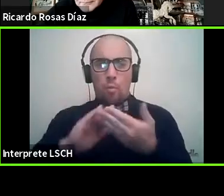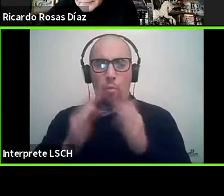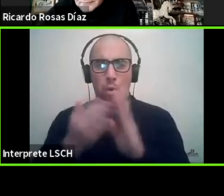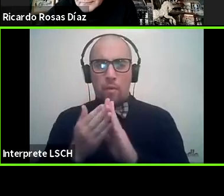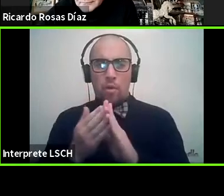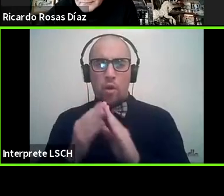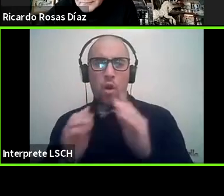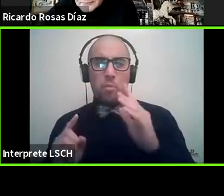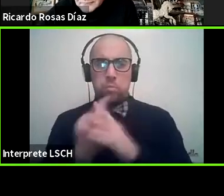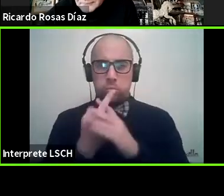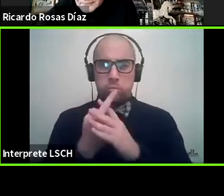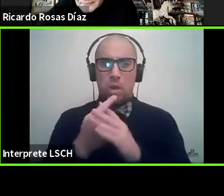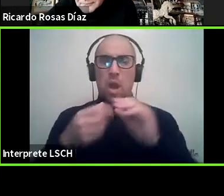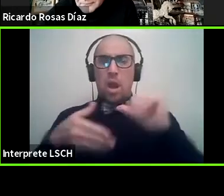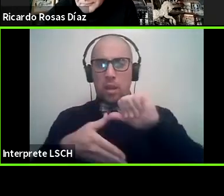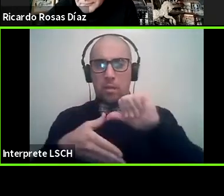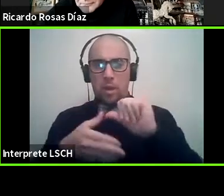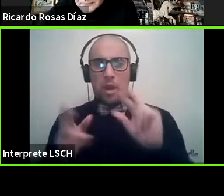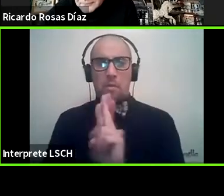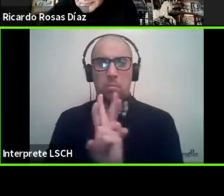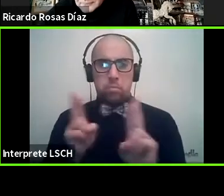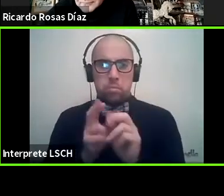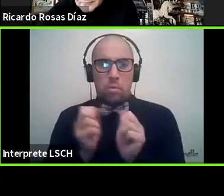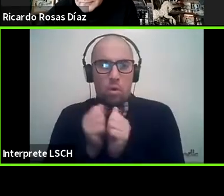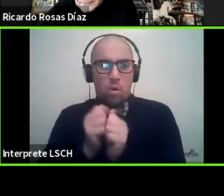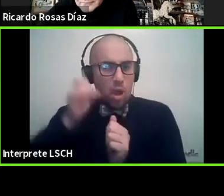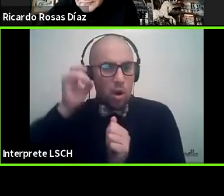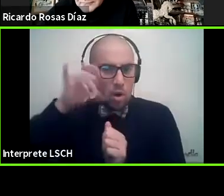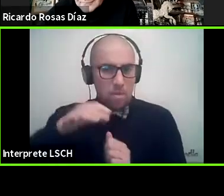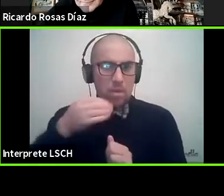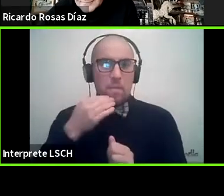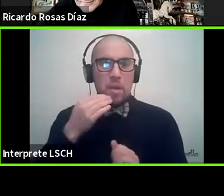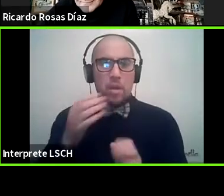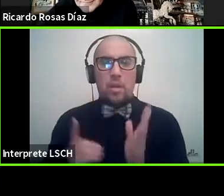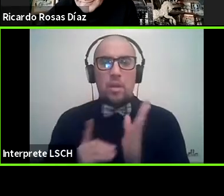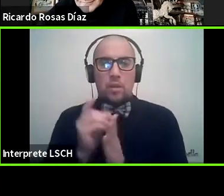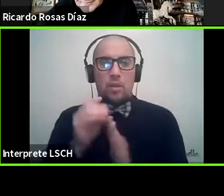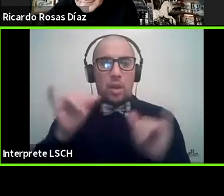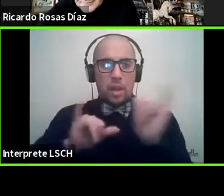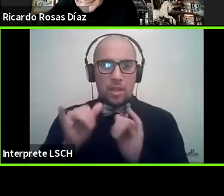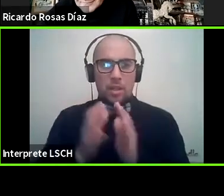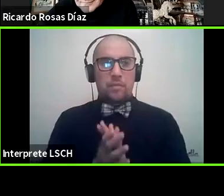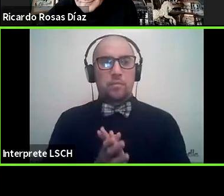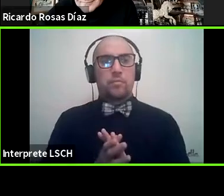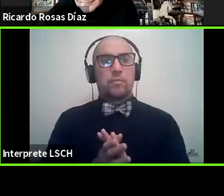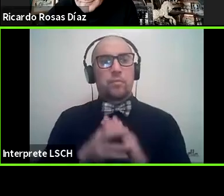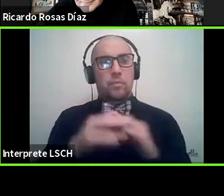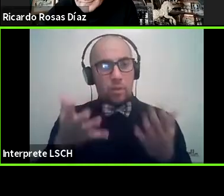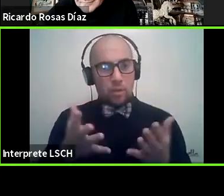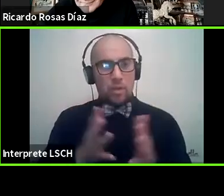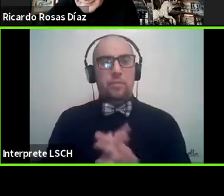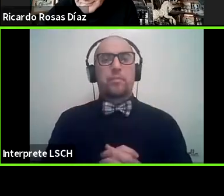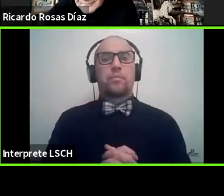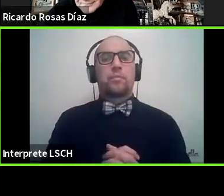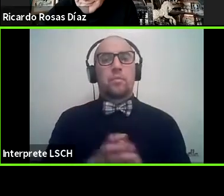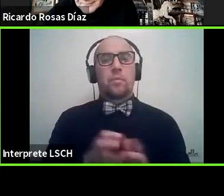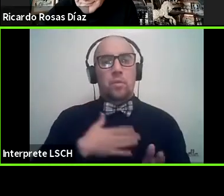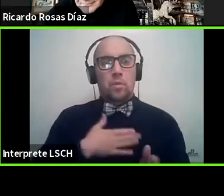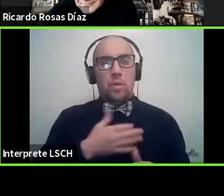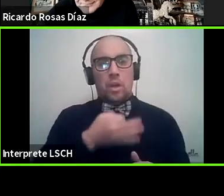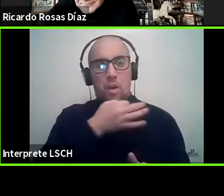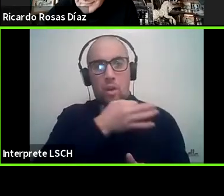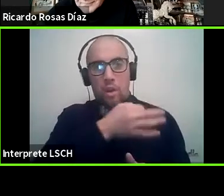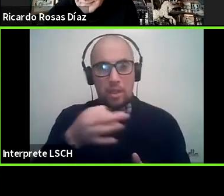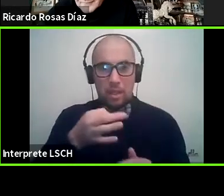Latinoamérica se relacionan profundamente con el conocimiento y desarrollo de la ciencia. Es por esto que vamos a tener un